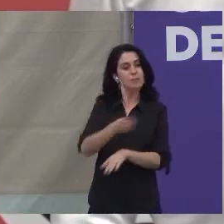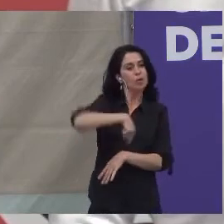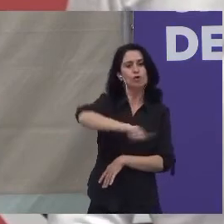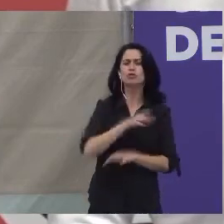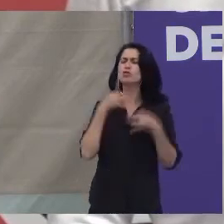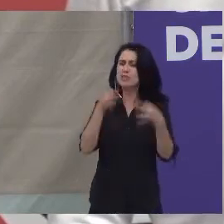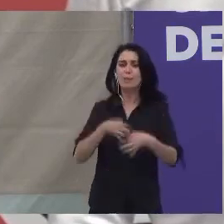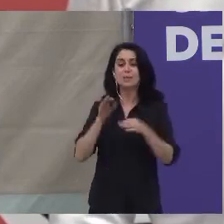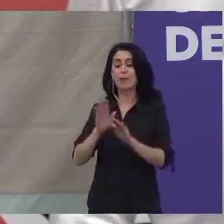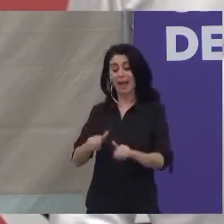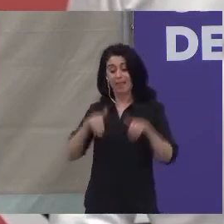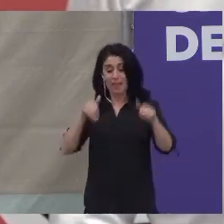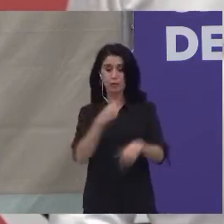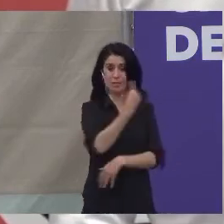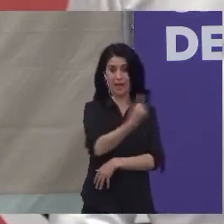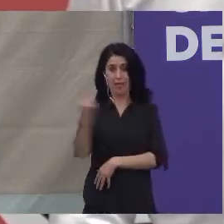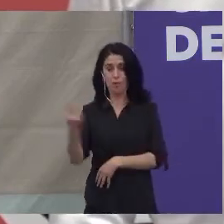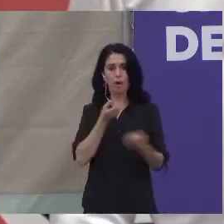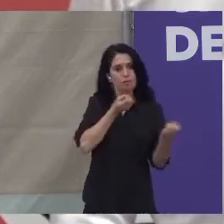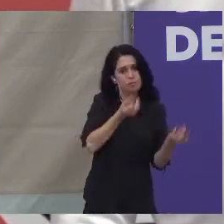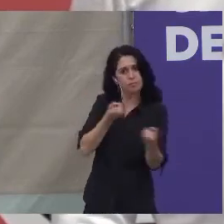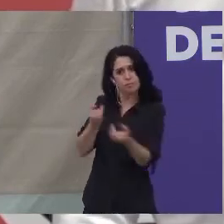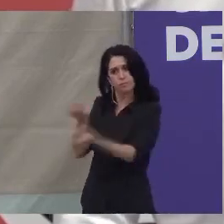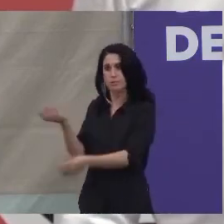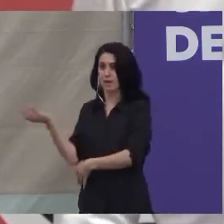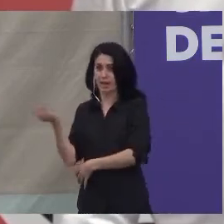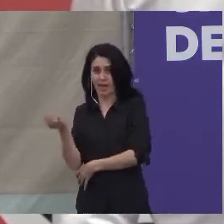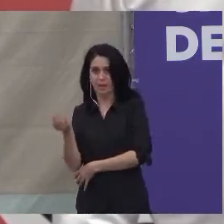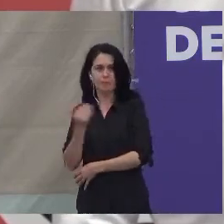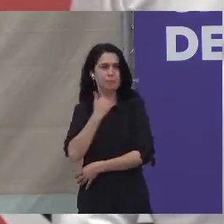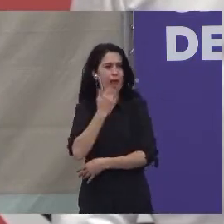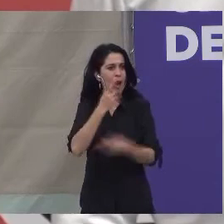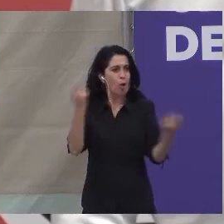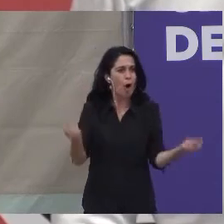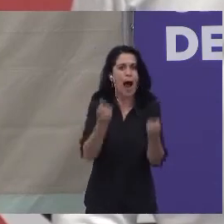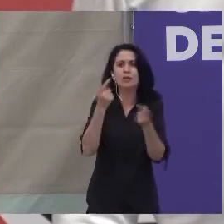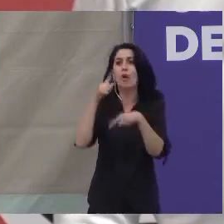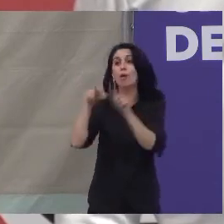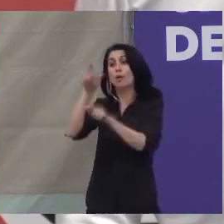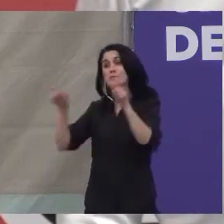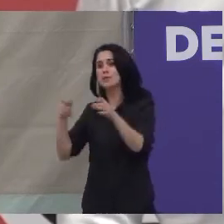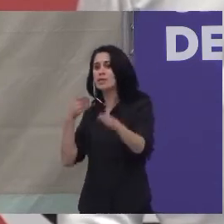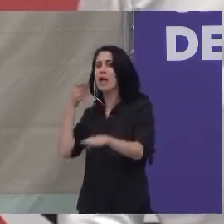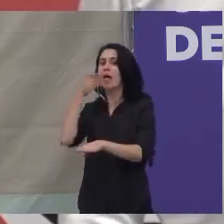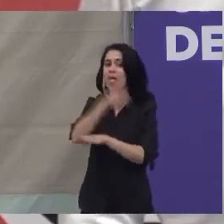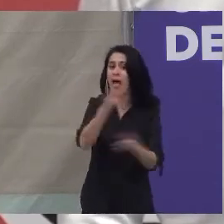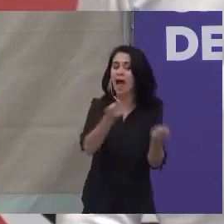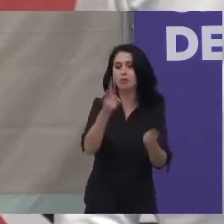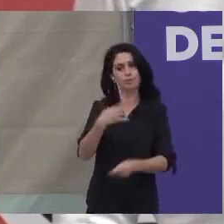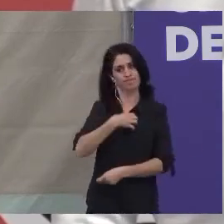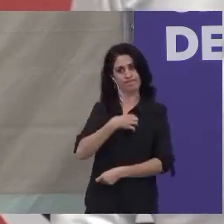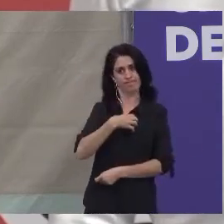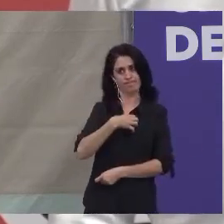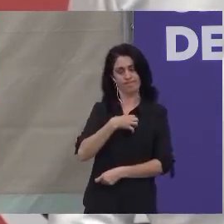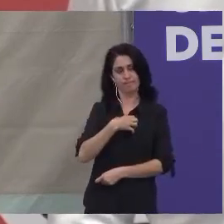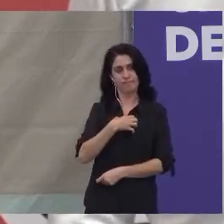las candidaturas el que cierto acto o ciertas personas no podían acudir a esos actos